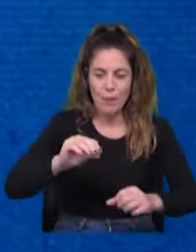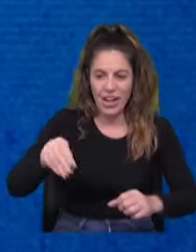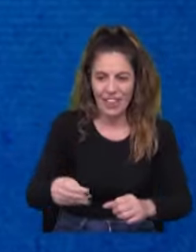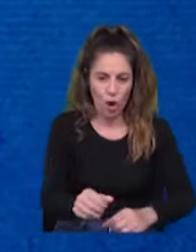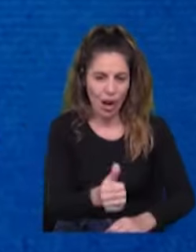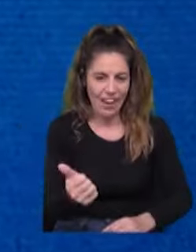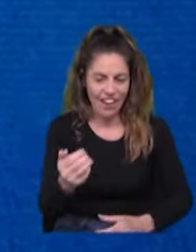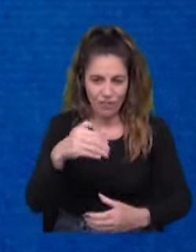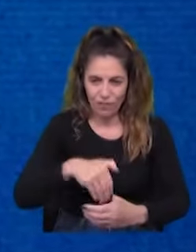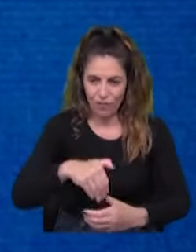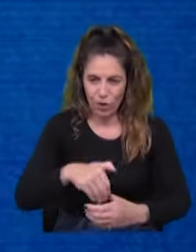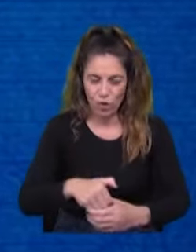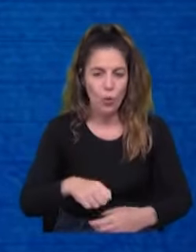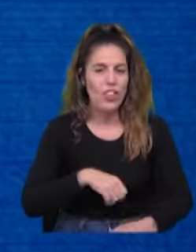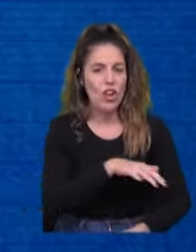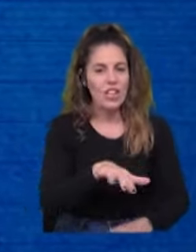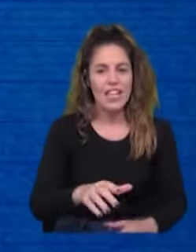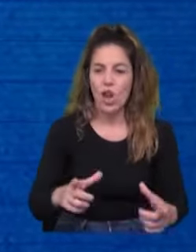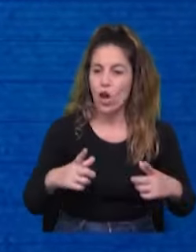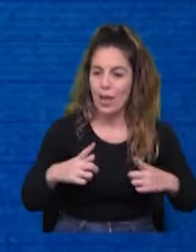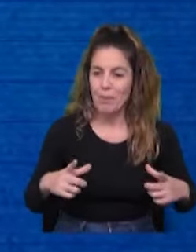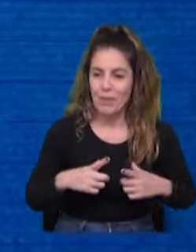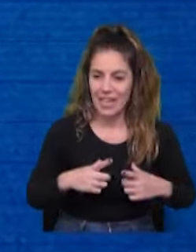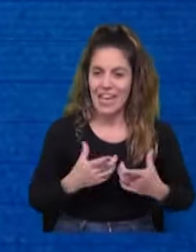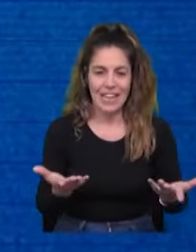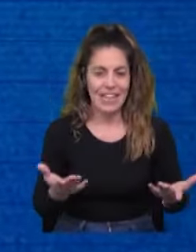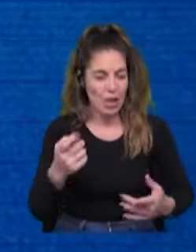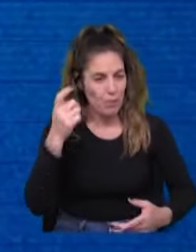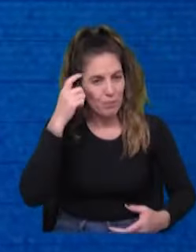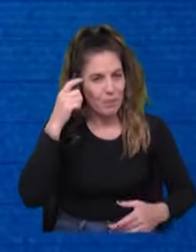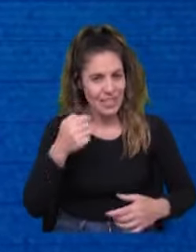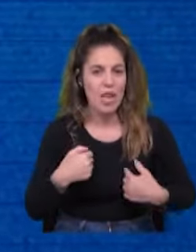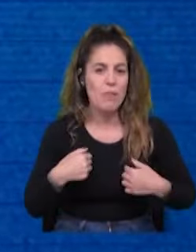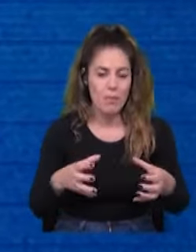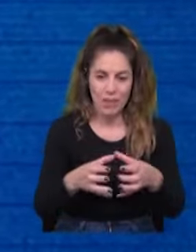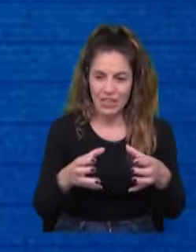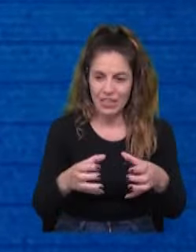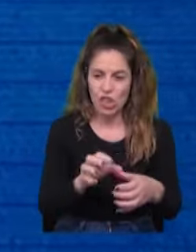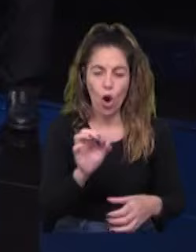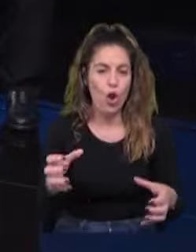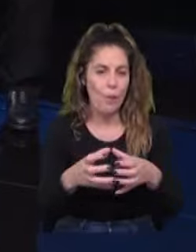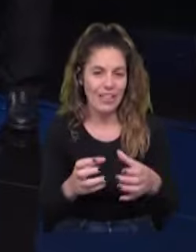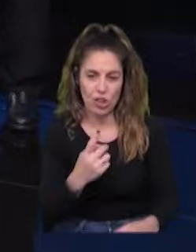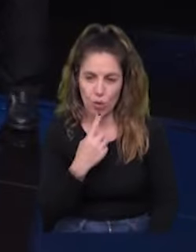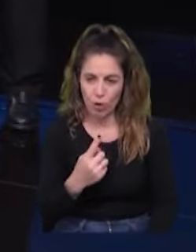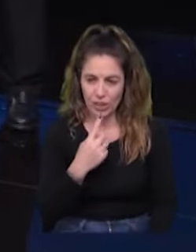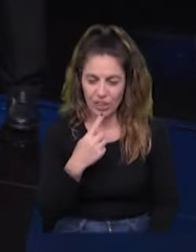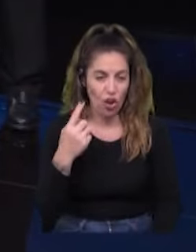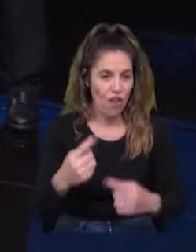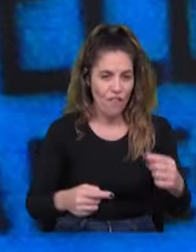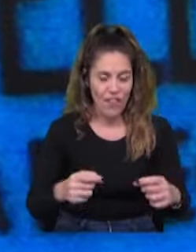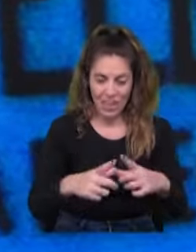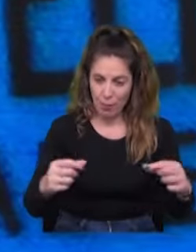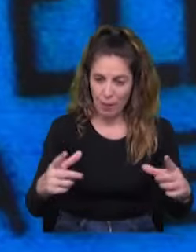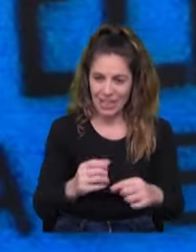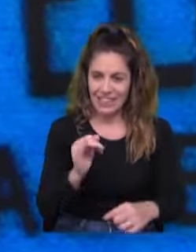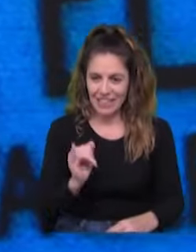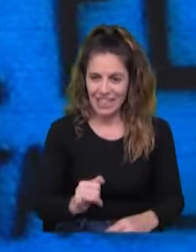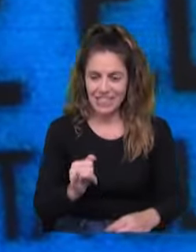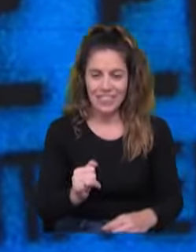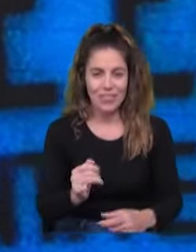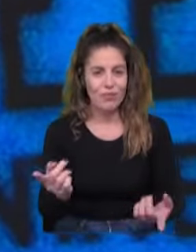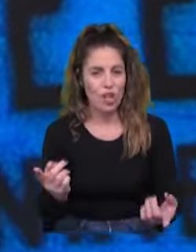ganar votos cuando la sociedad lo que espera justamente es decir qué piensa mi partido o los partidos políticos son varias papeletas no no